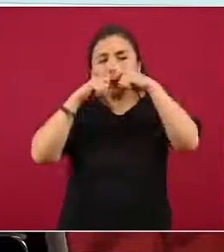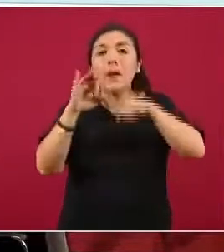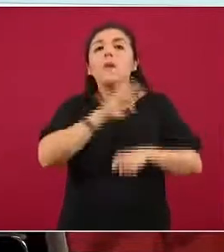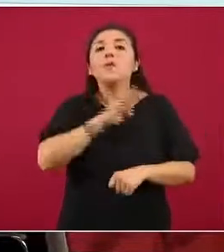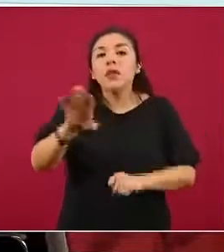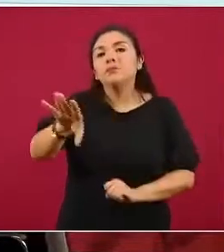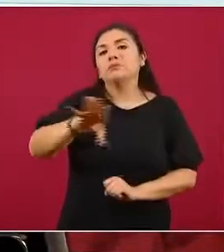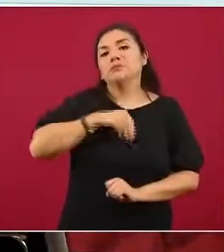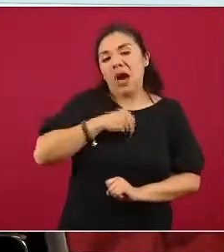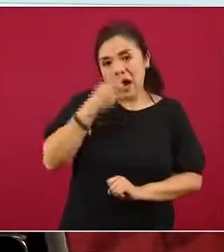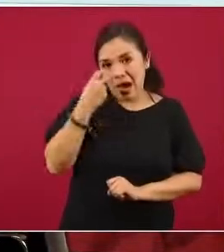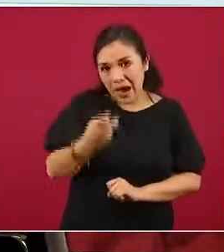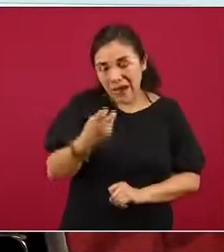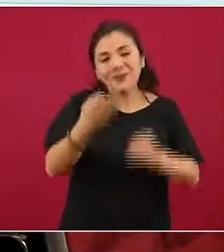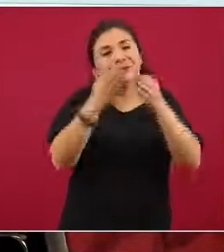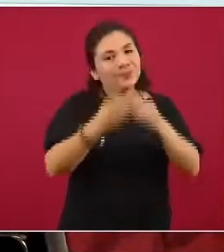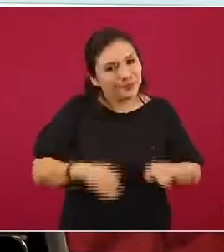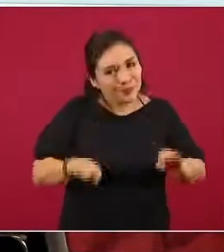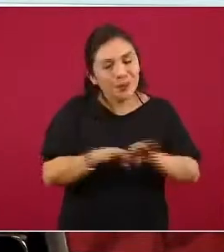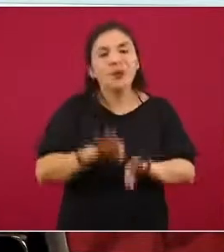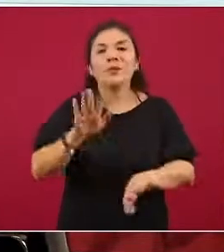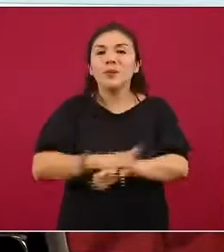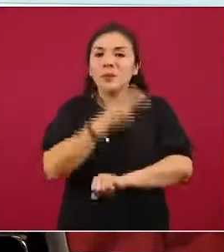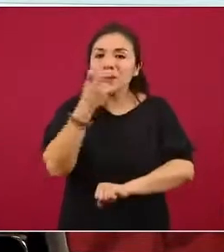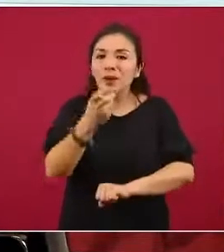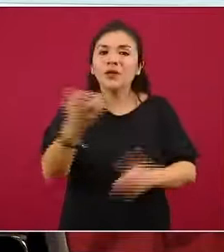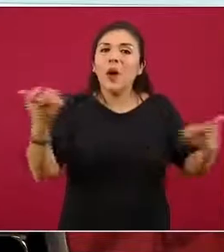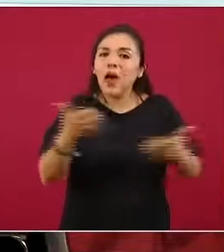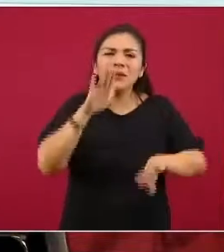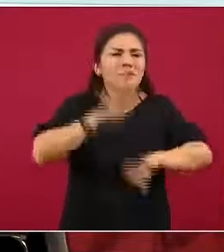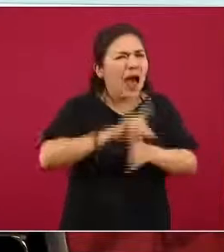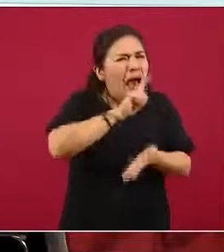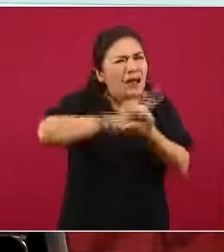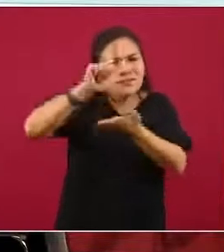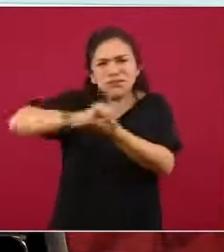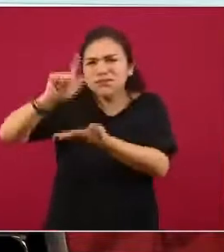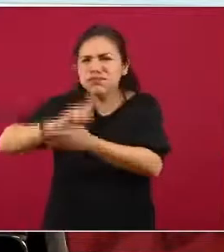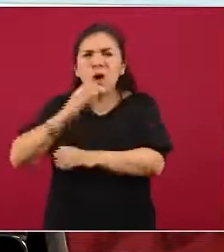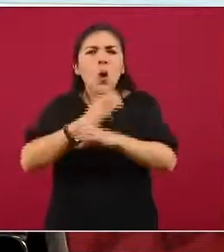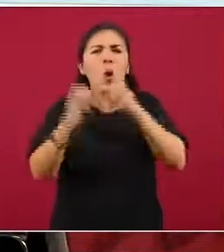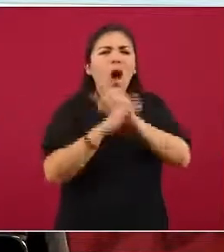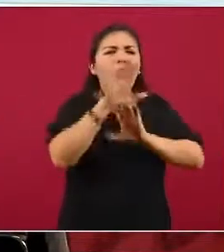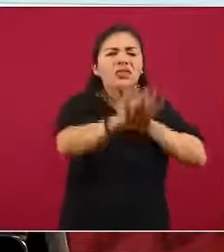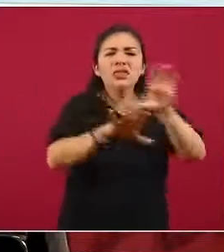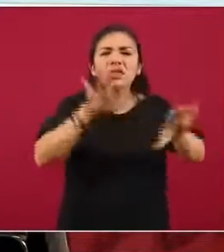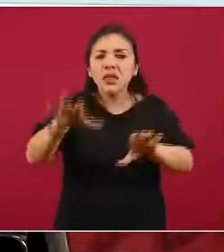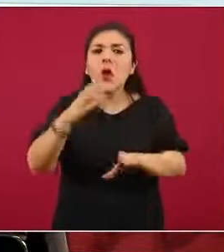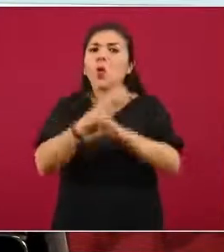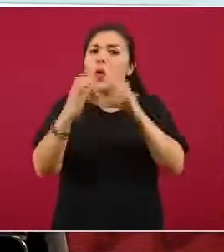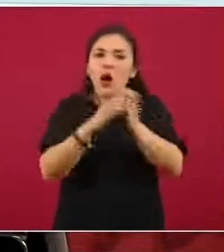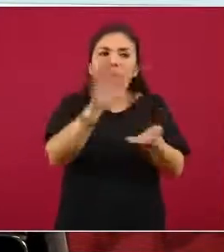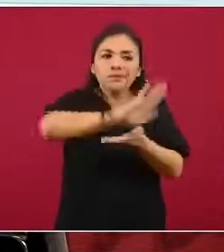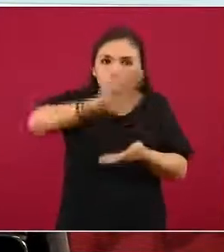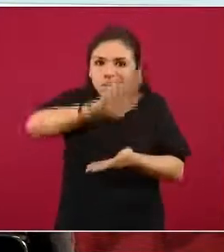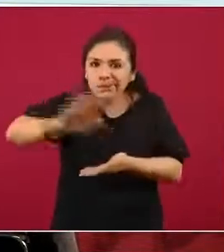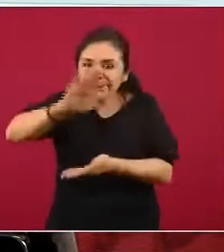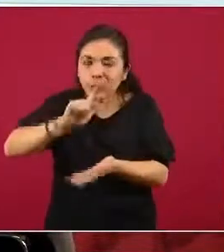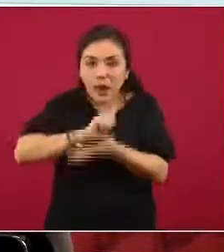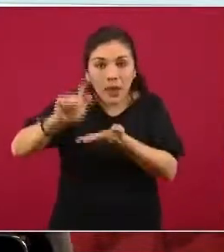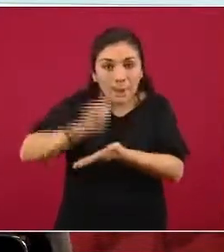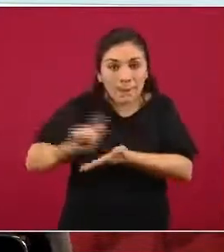es también importante hacer toda una limpieza de estas superficies, de los objetos que